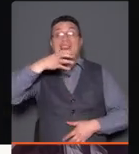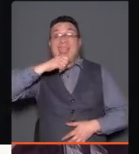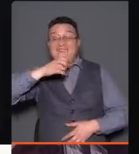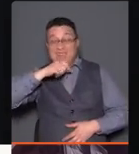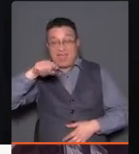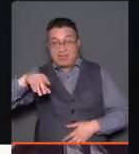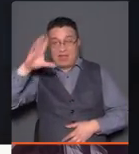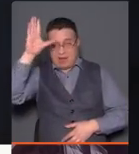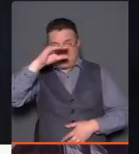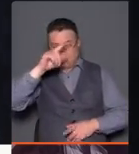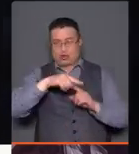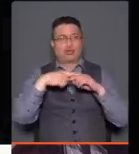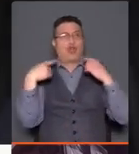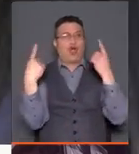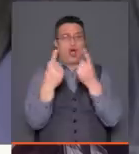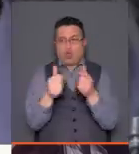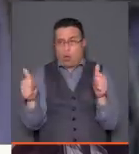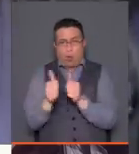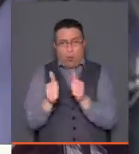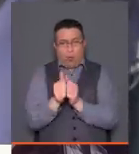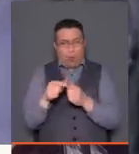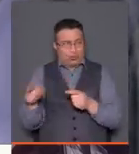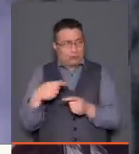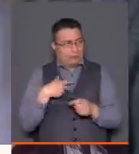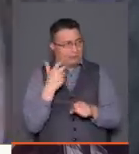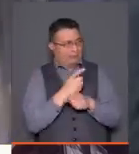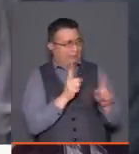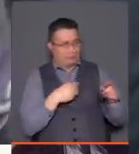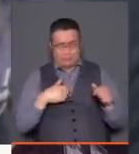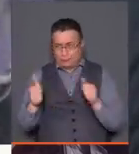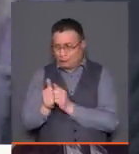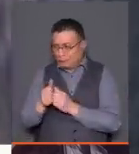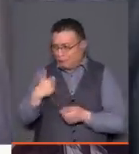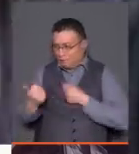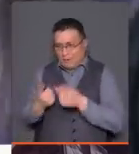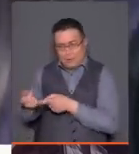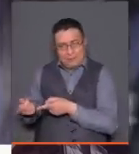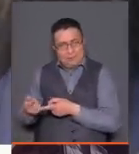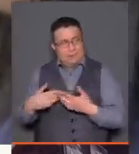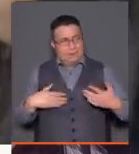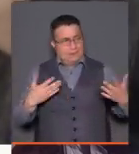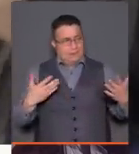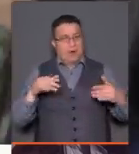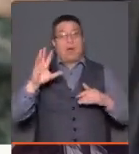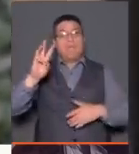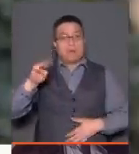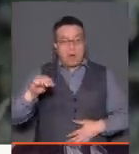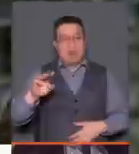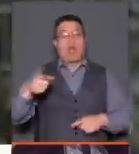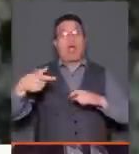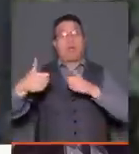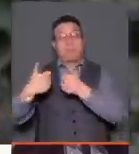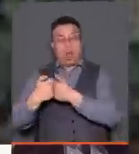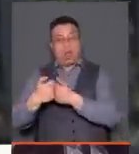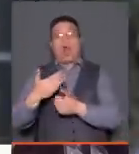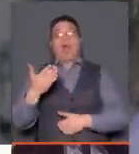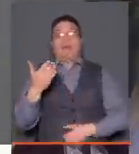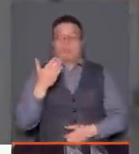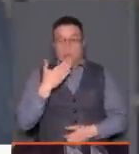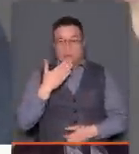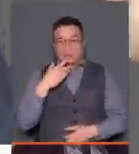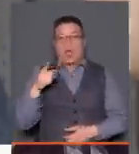noche Que todos recordaban juntos la injusticia no solo tocó a Byron su madre y su polola también de alguna forma